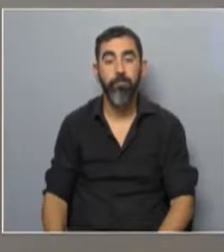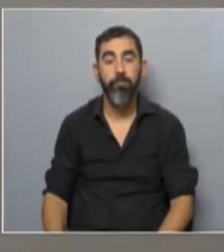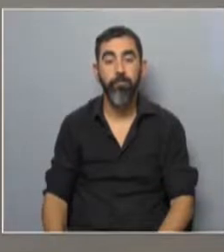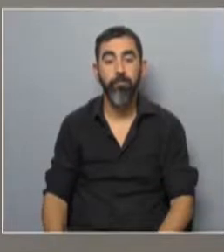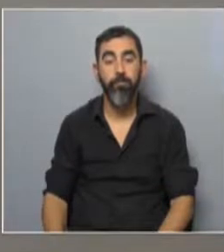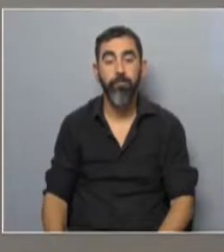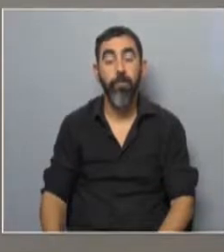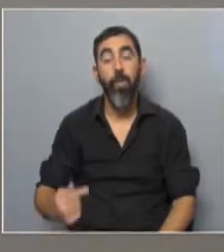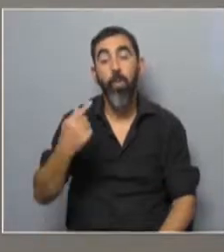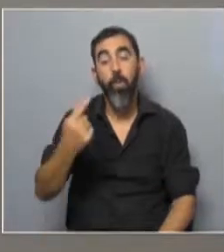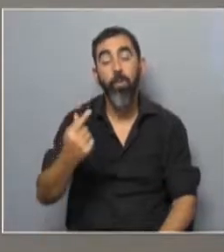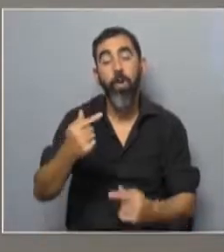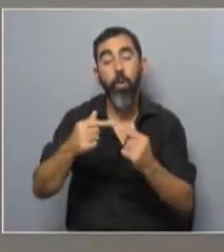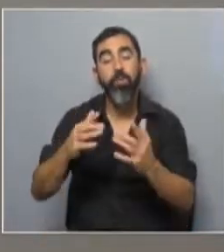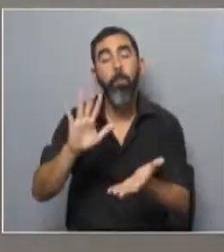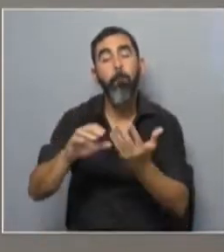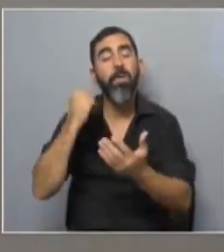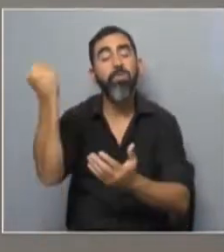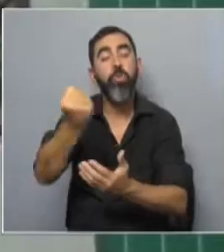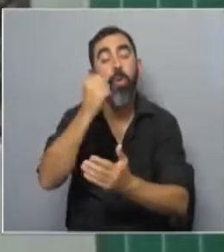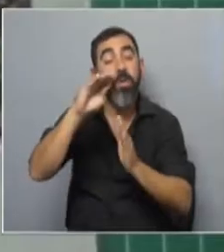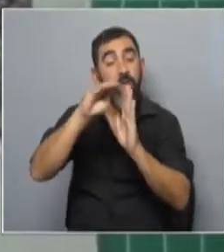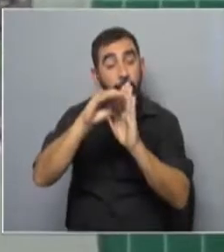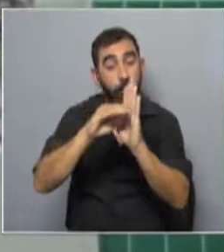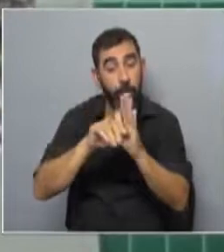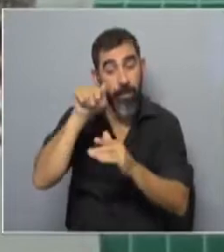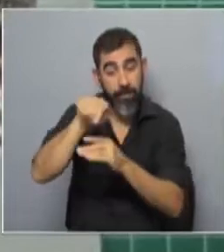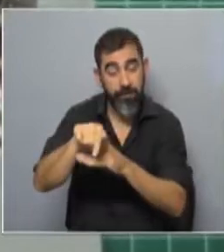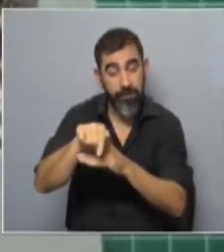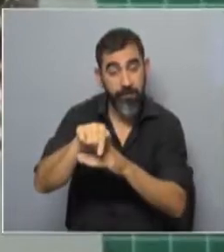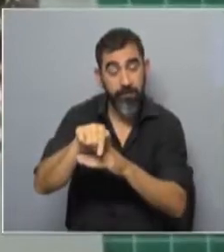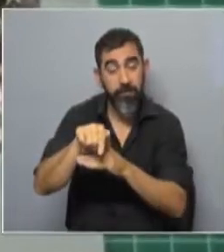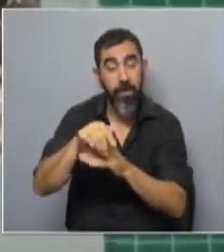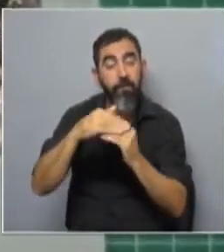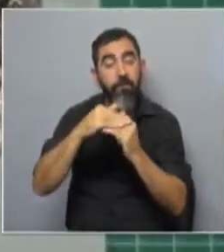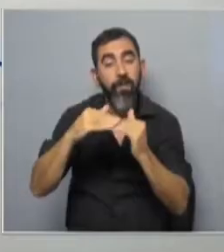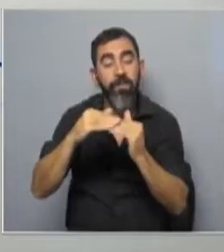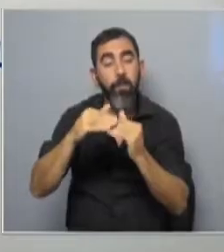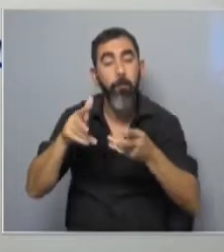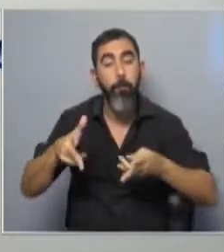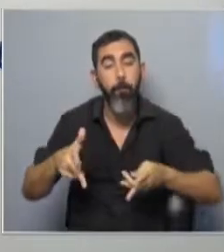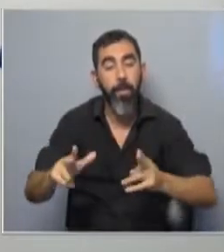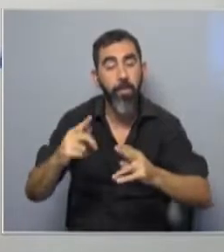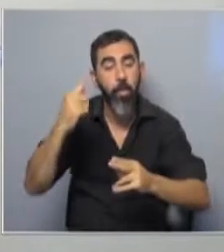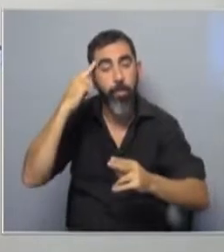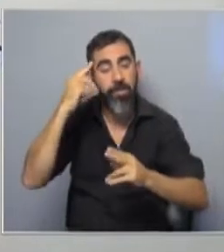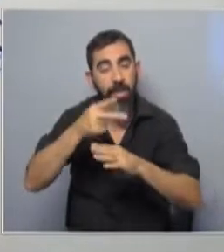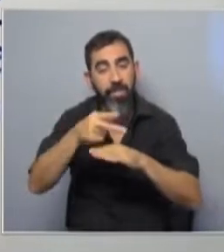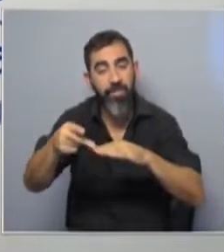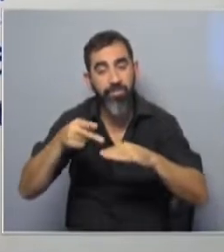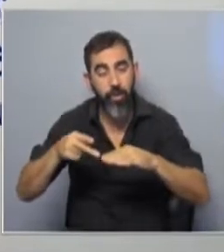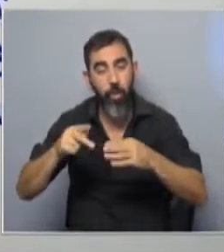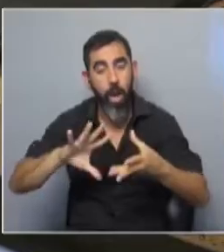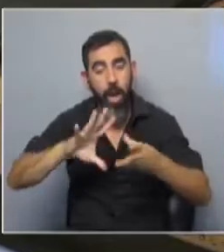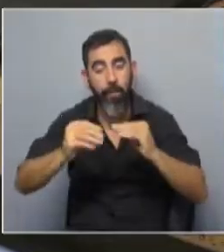Uno de los aspectos más importantes del programa SciLab es que el programa se basa en la metodología de pensamiento de diseño adaptada a